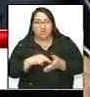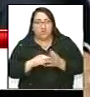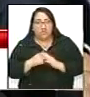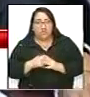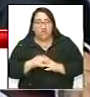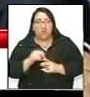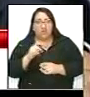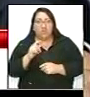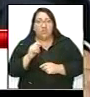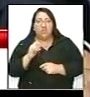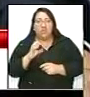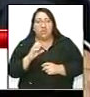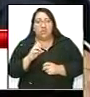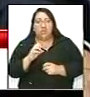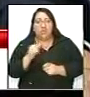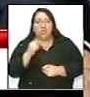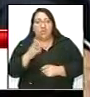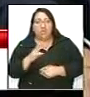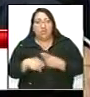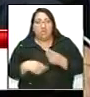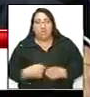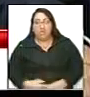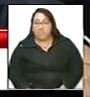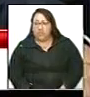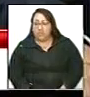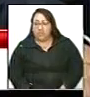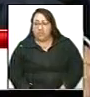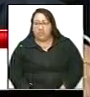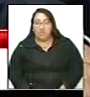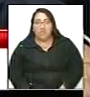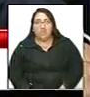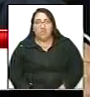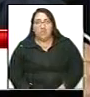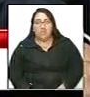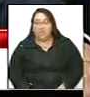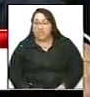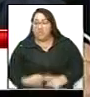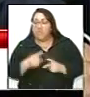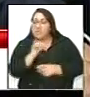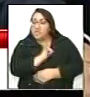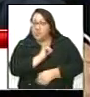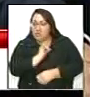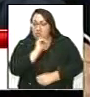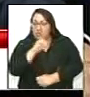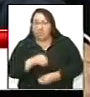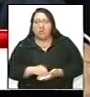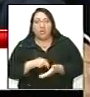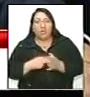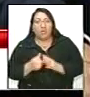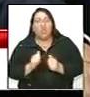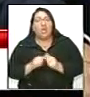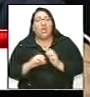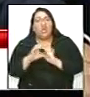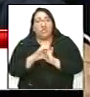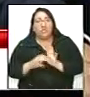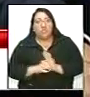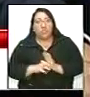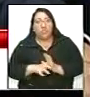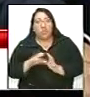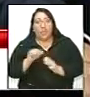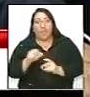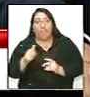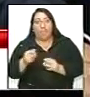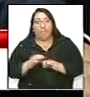047-AITC, ha dicho lo siguiente: debe regularse por ley orgánica entidades mencionadas expresamente en la Constitución y otras